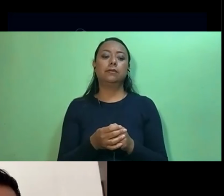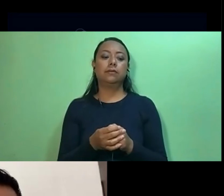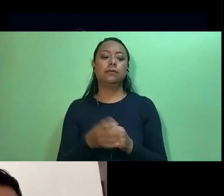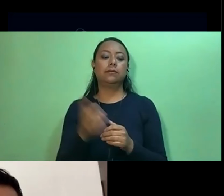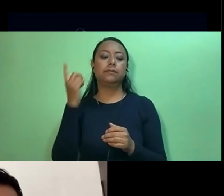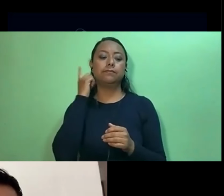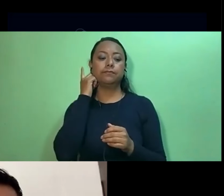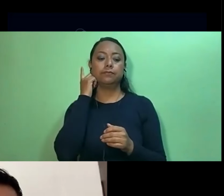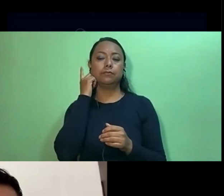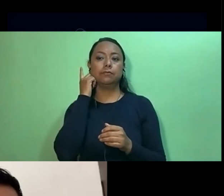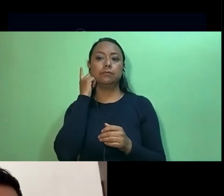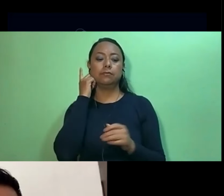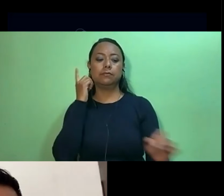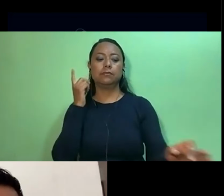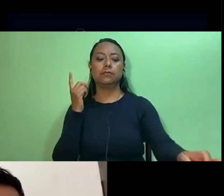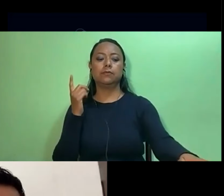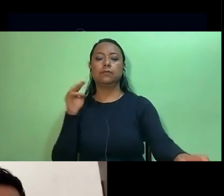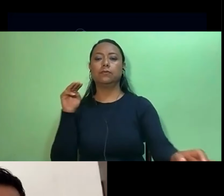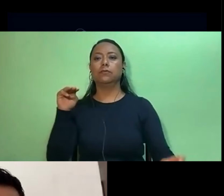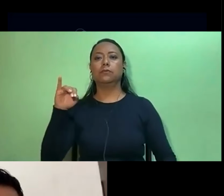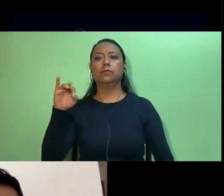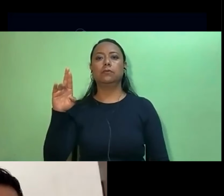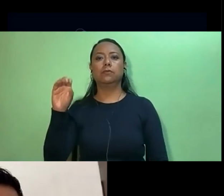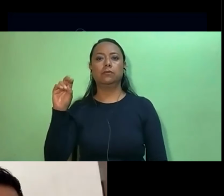Diputado Mirón, con todo gusto,